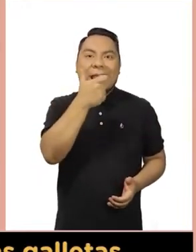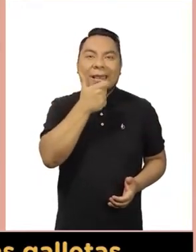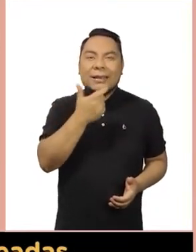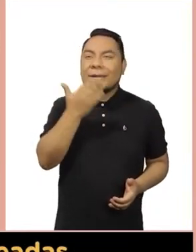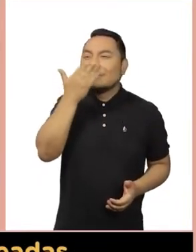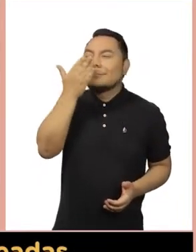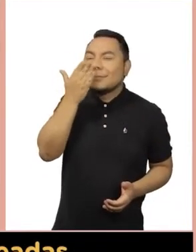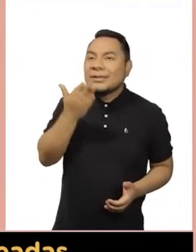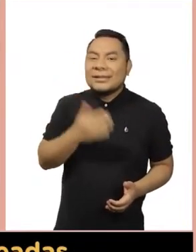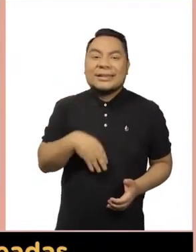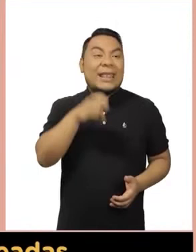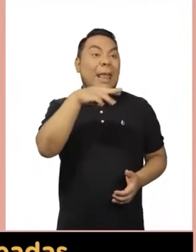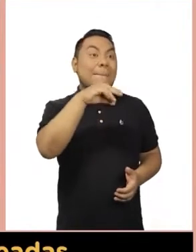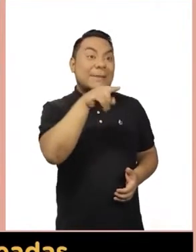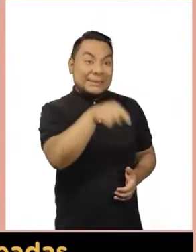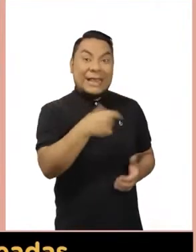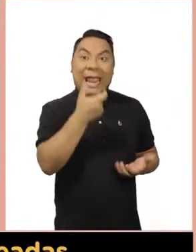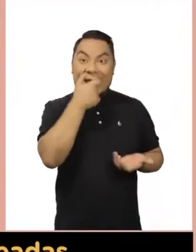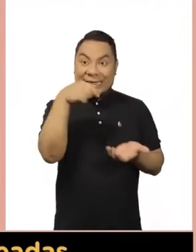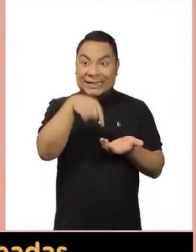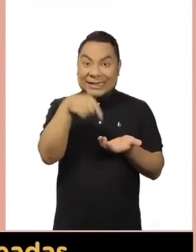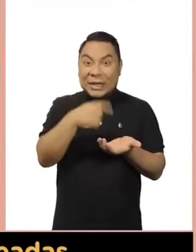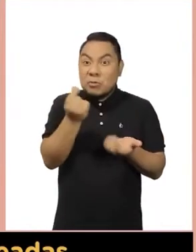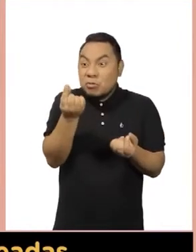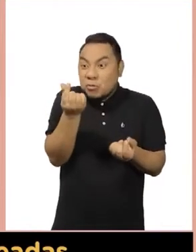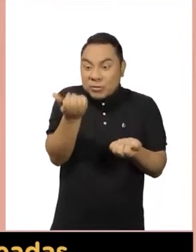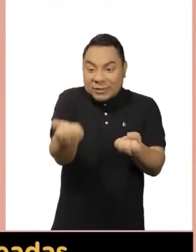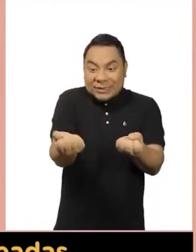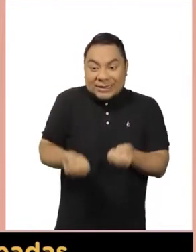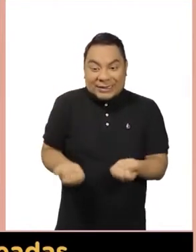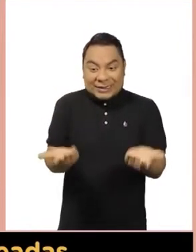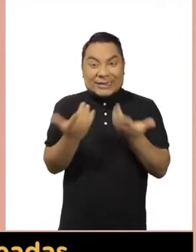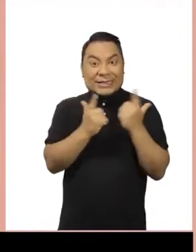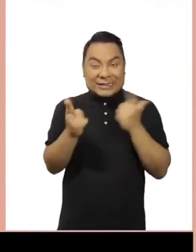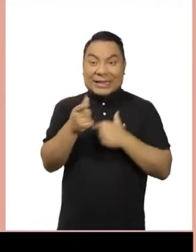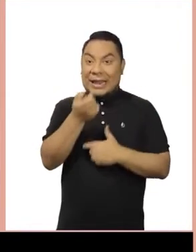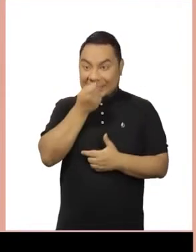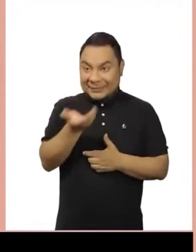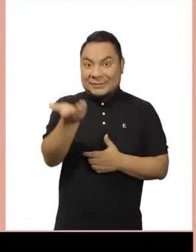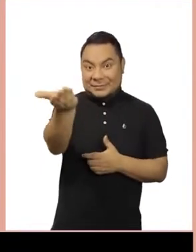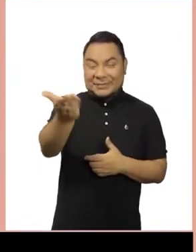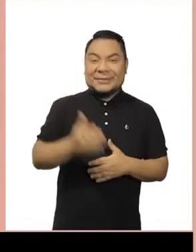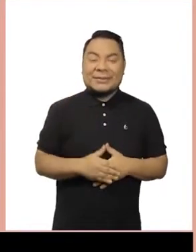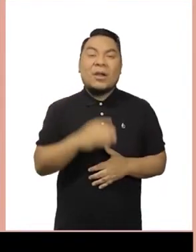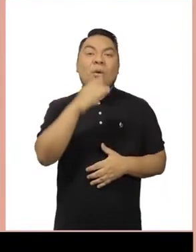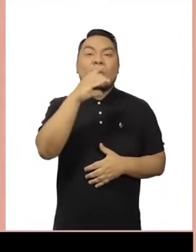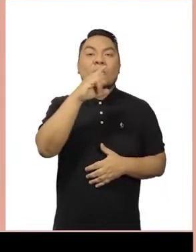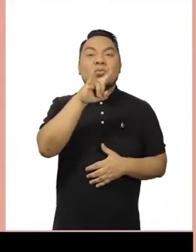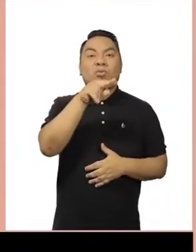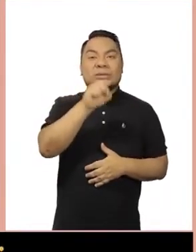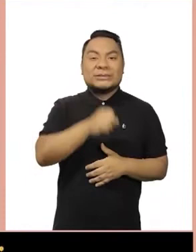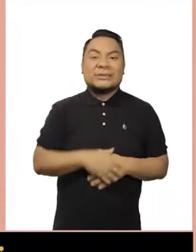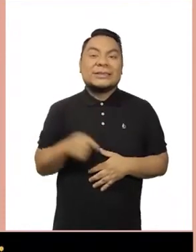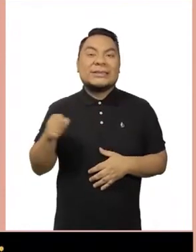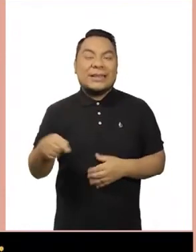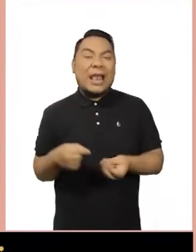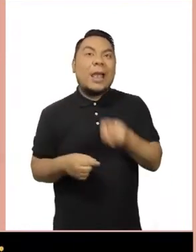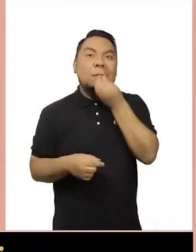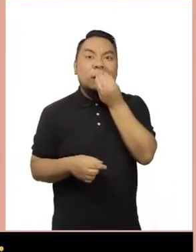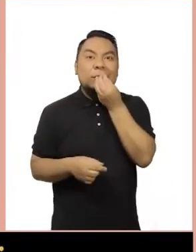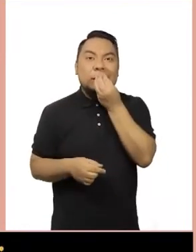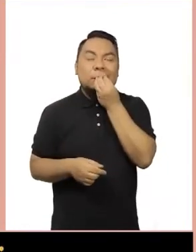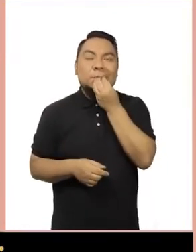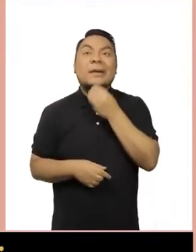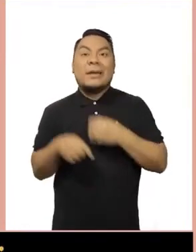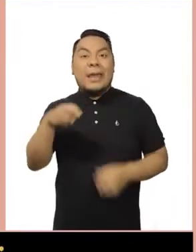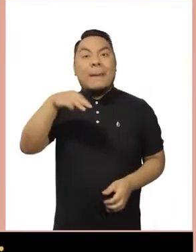las galletas. ¡Mateo! ¡Tenemos galletas recién horneadas! ¡Prueba una!, le dijo Cusi.